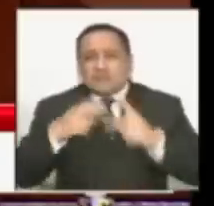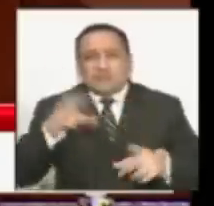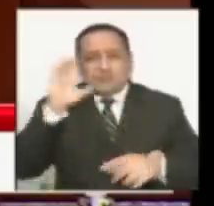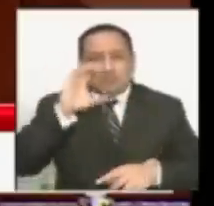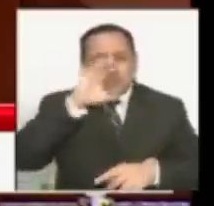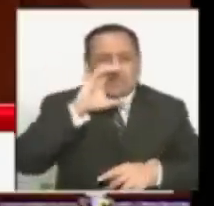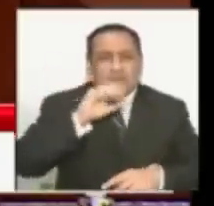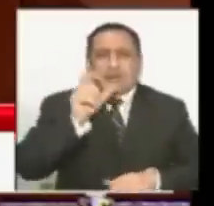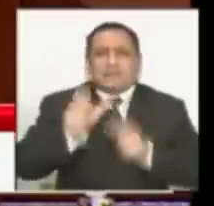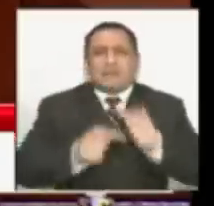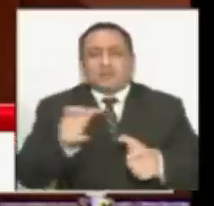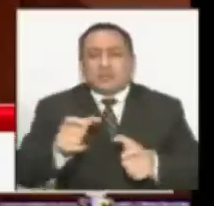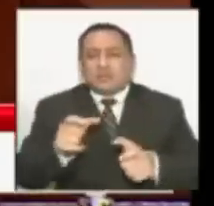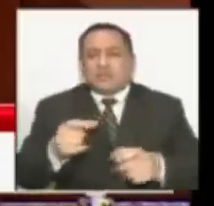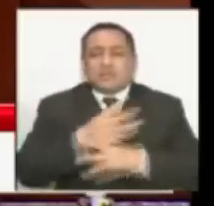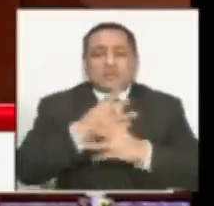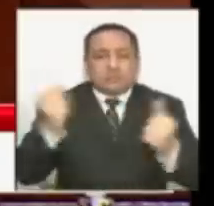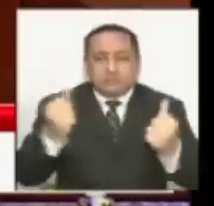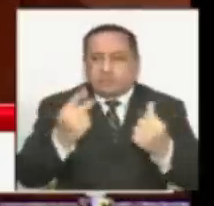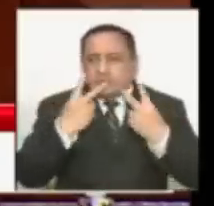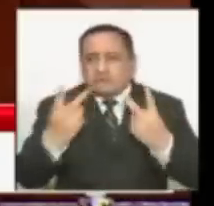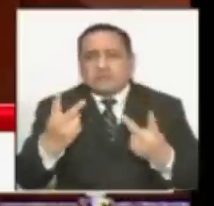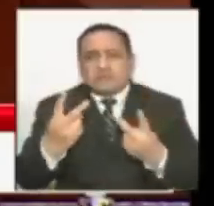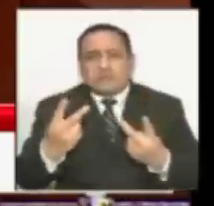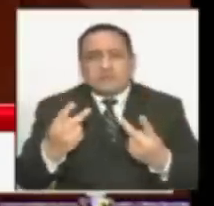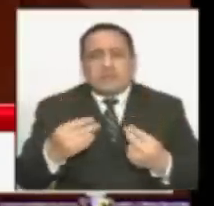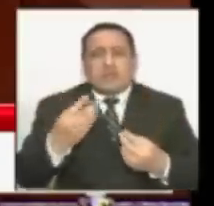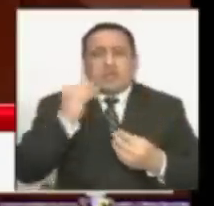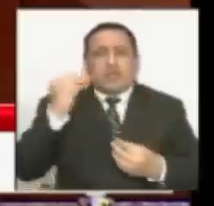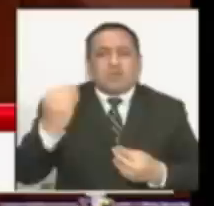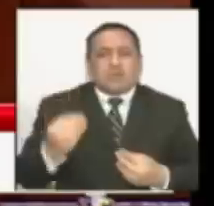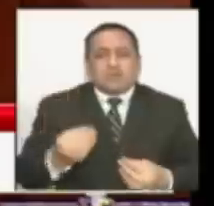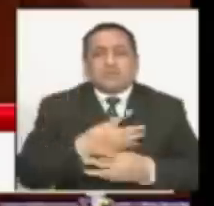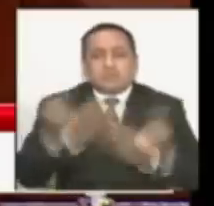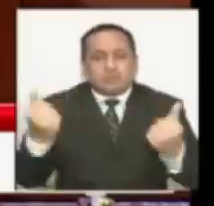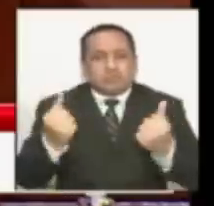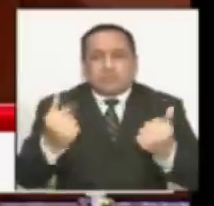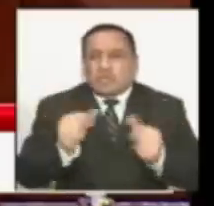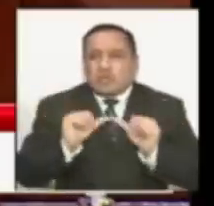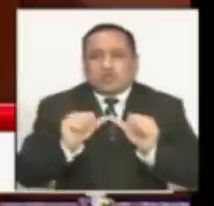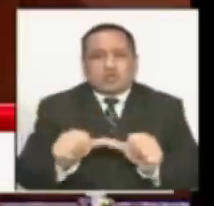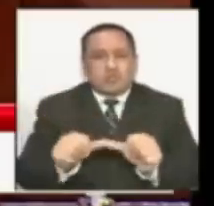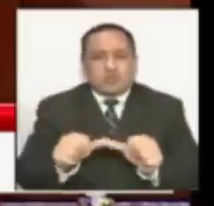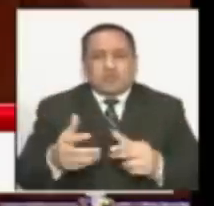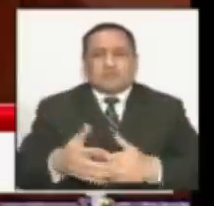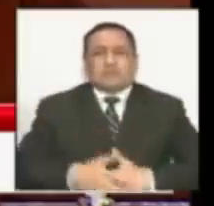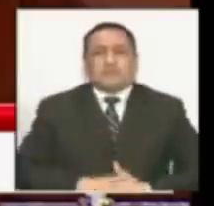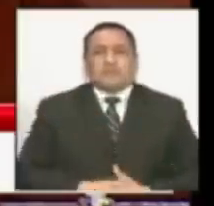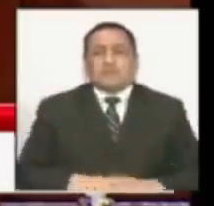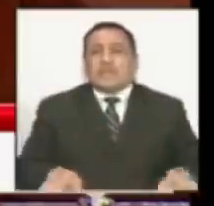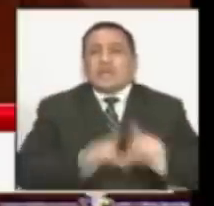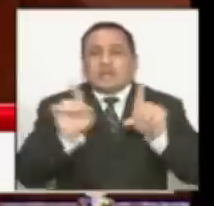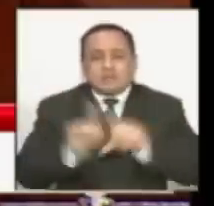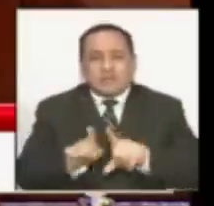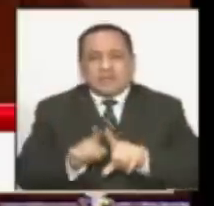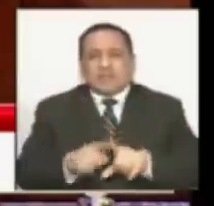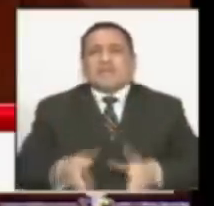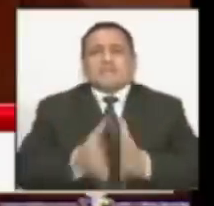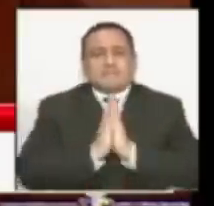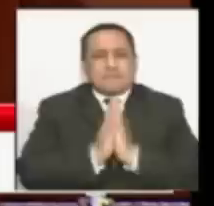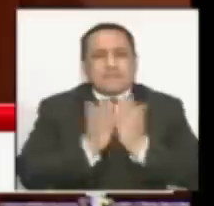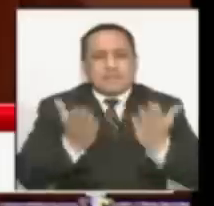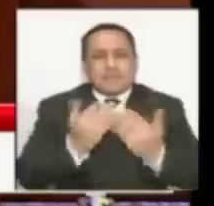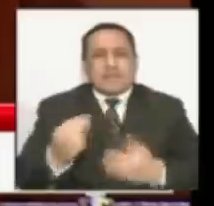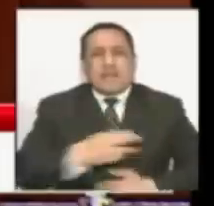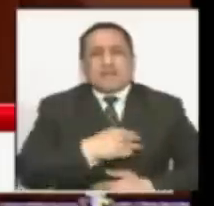a los compatriotas, redoblar esfuerzos para encontrar a los compatriotas que siguen desaparecidos e instigar